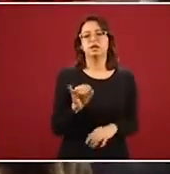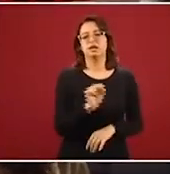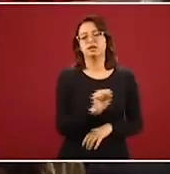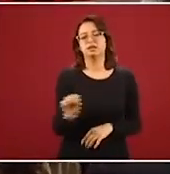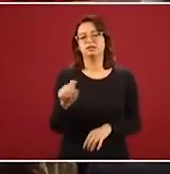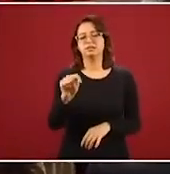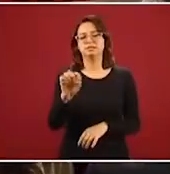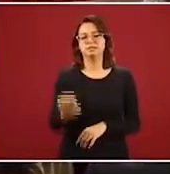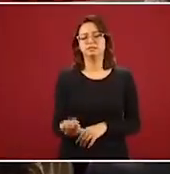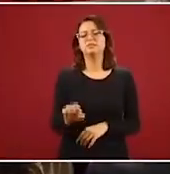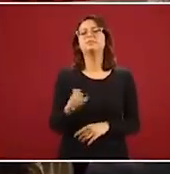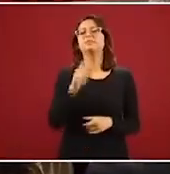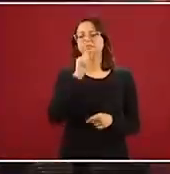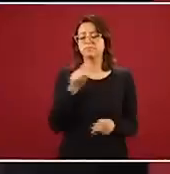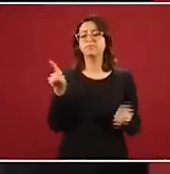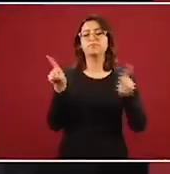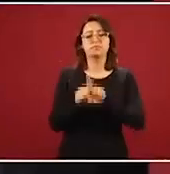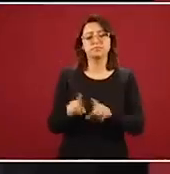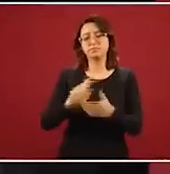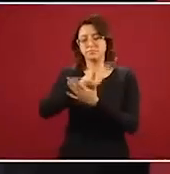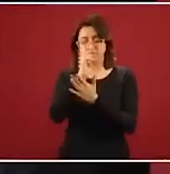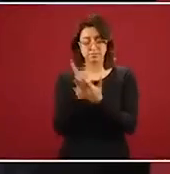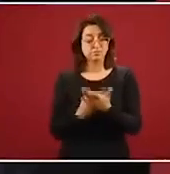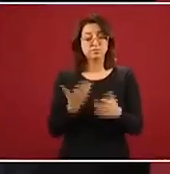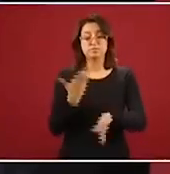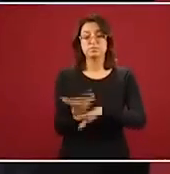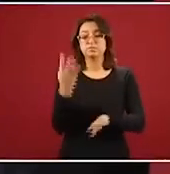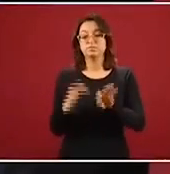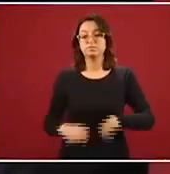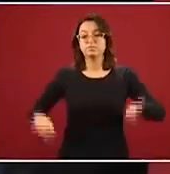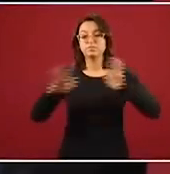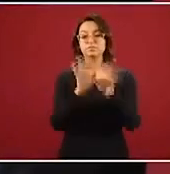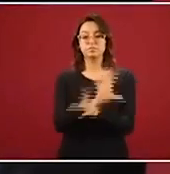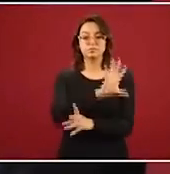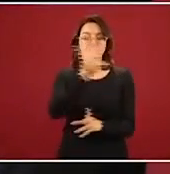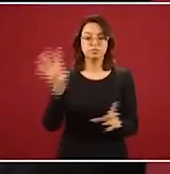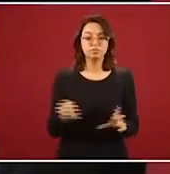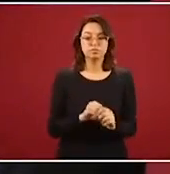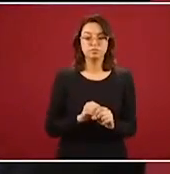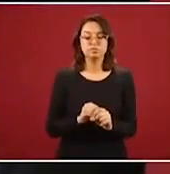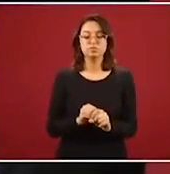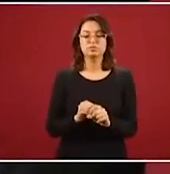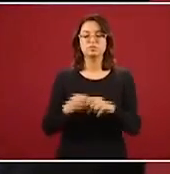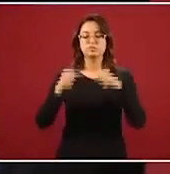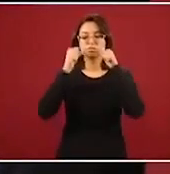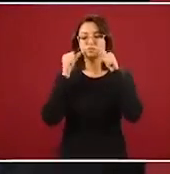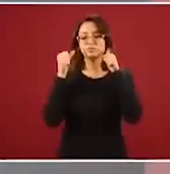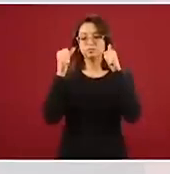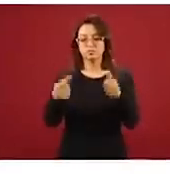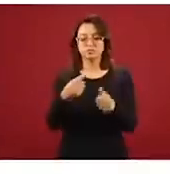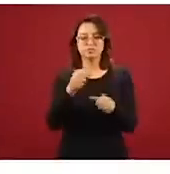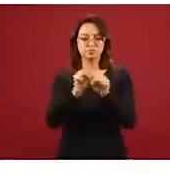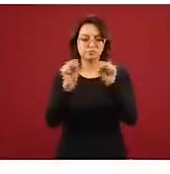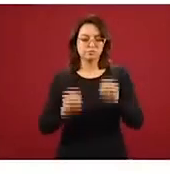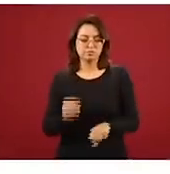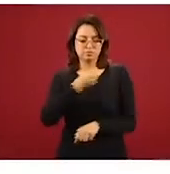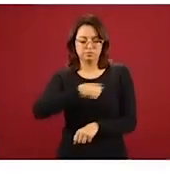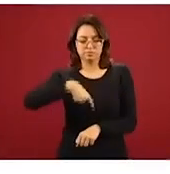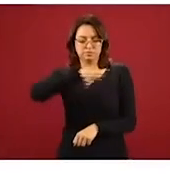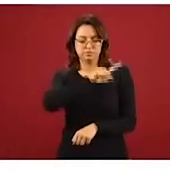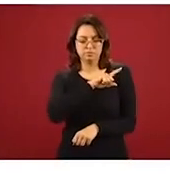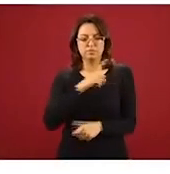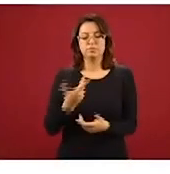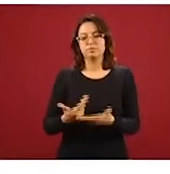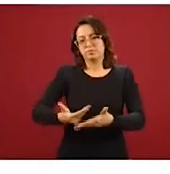importantes para complementar toda esta figura de un sistema de salud articulado y capaz, que además privilegia los aspectos